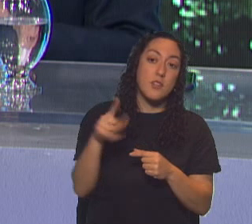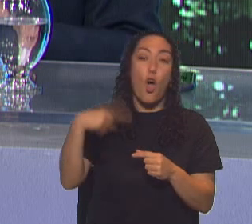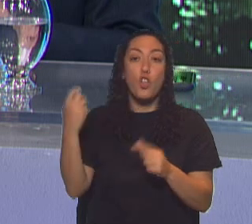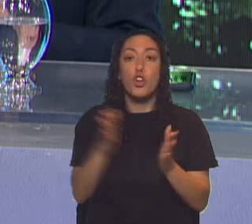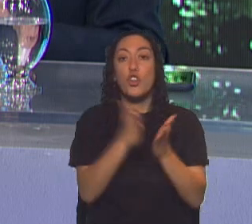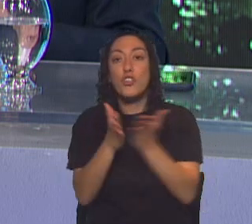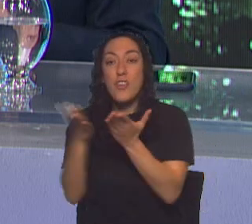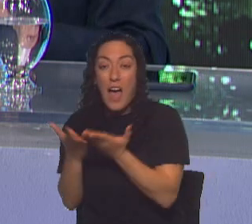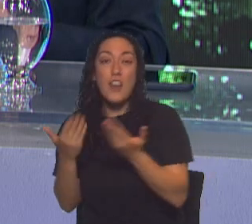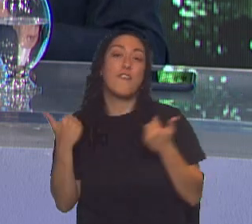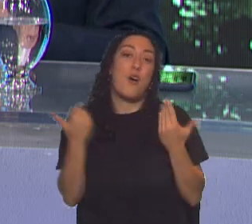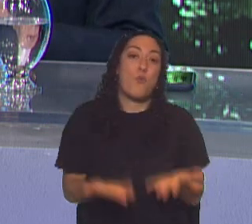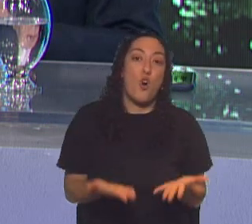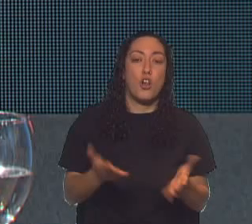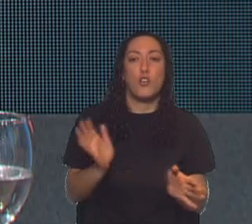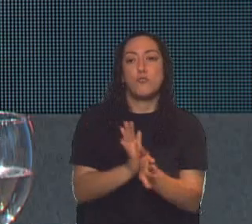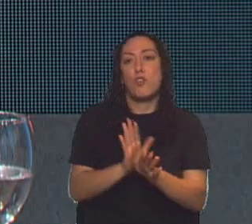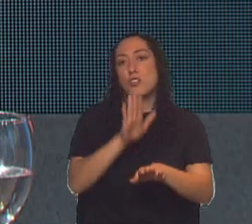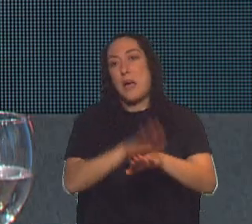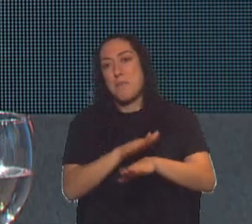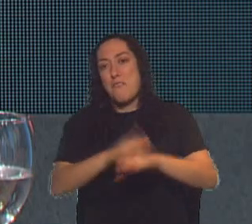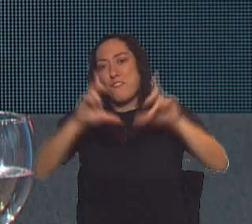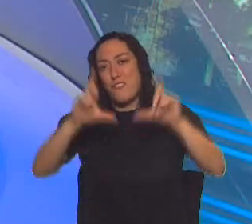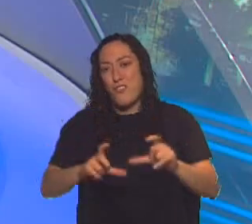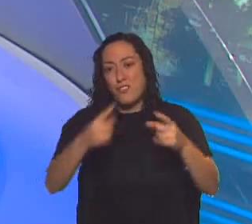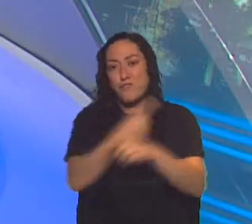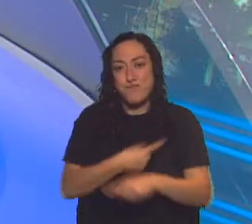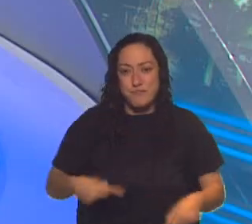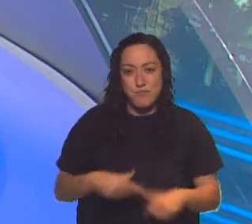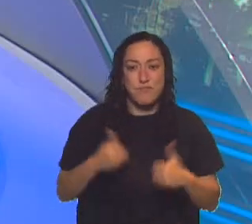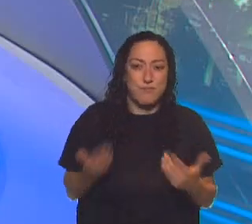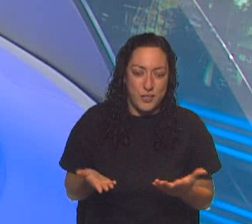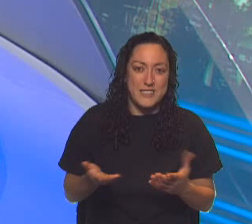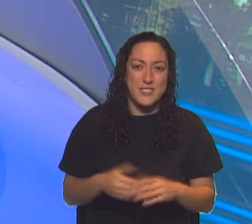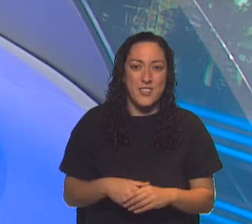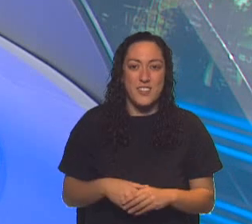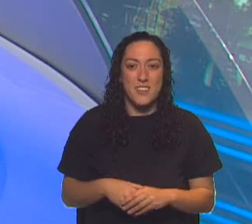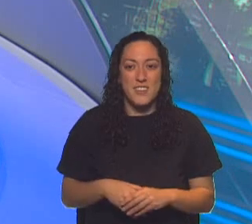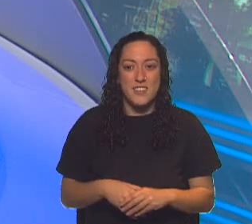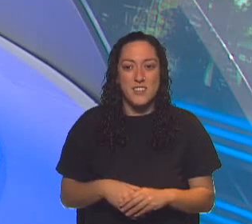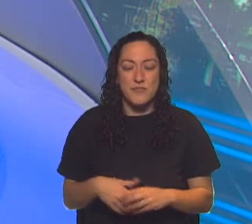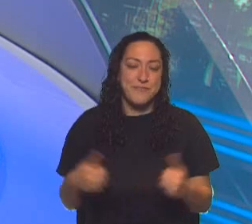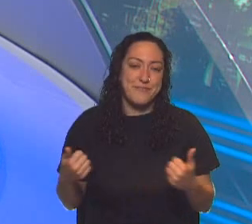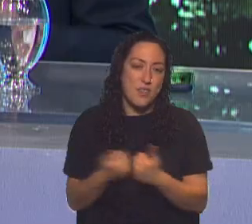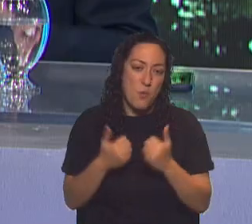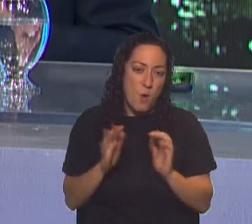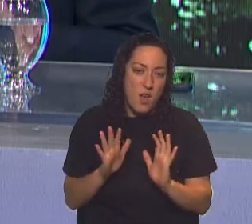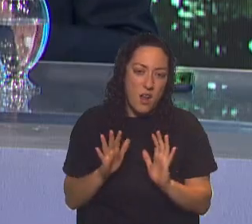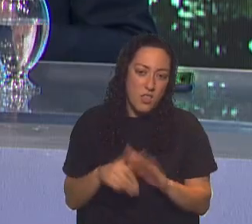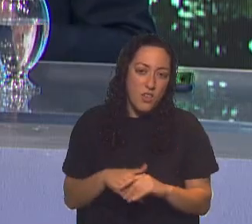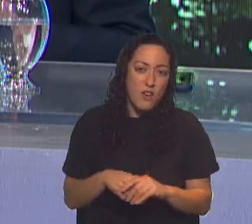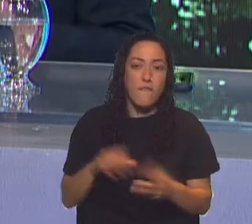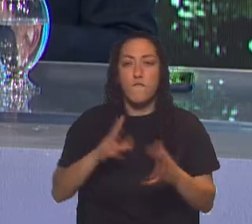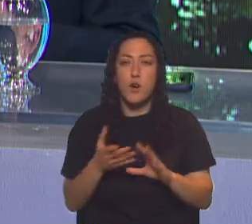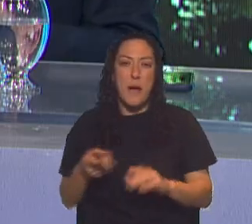afines poder poner etapa queich estuvo ofensiva que lo estuvo después coincido con vos que por ahí no no fue un